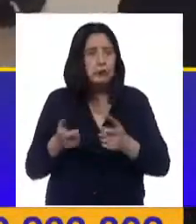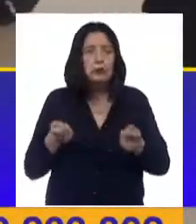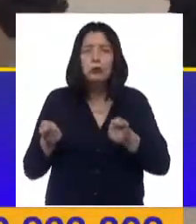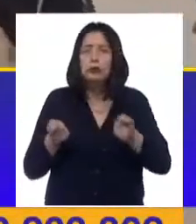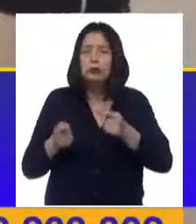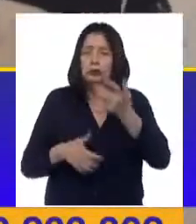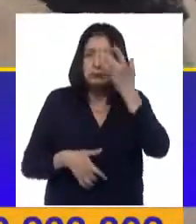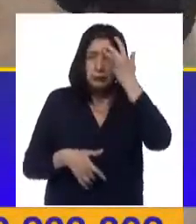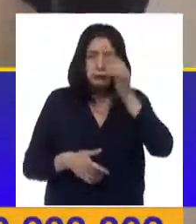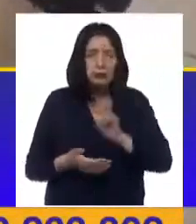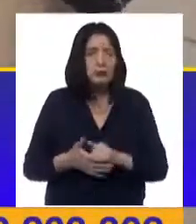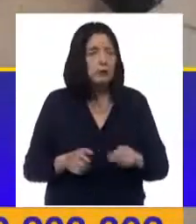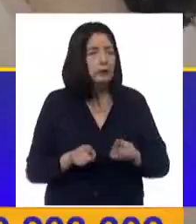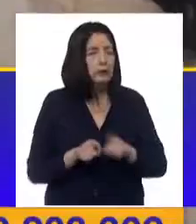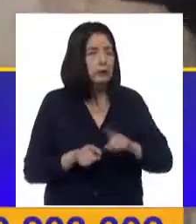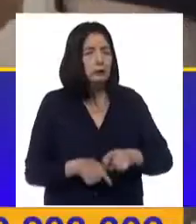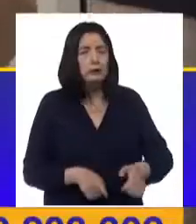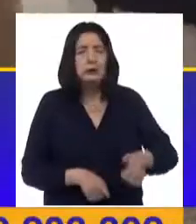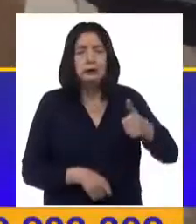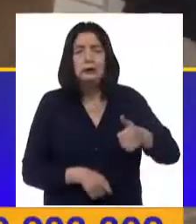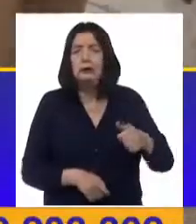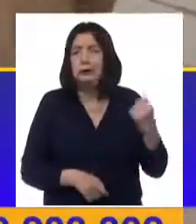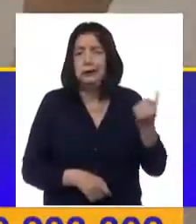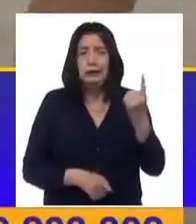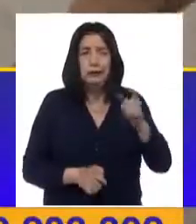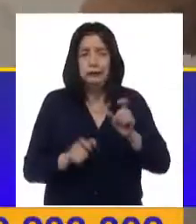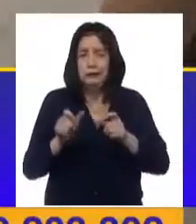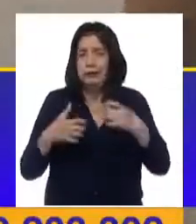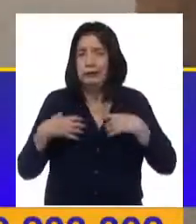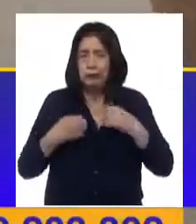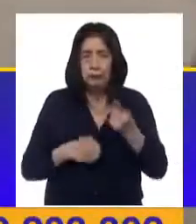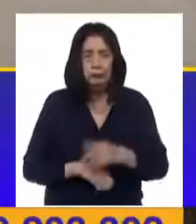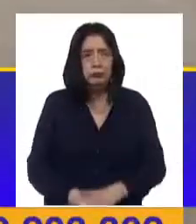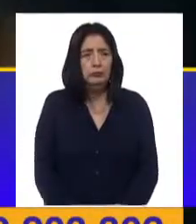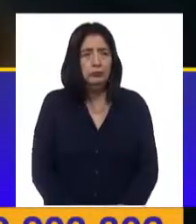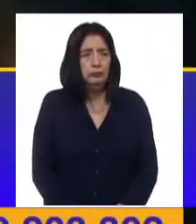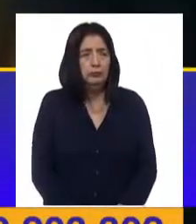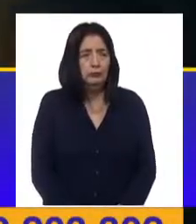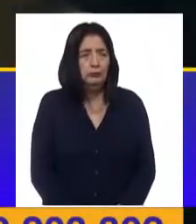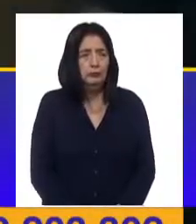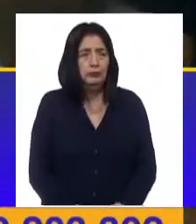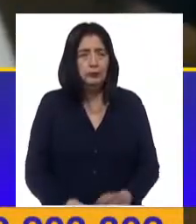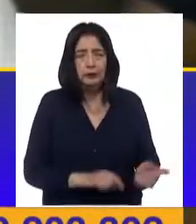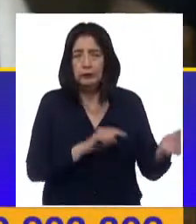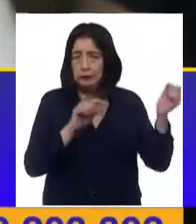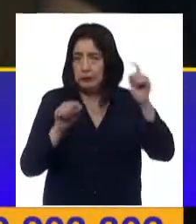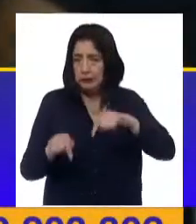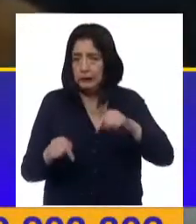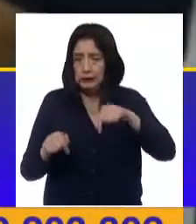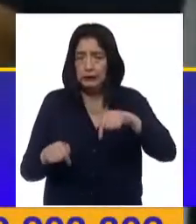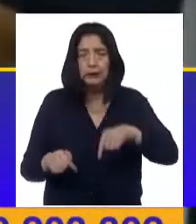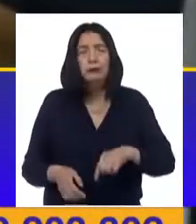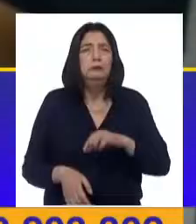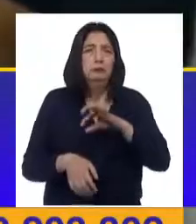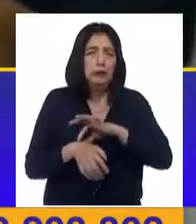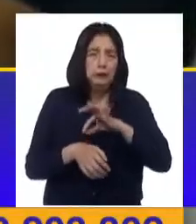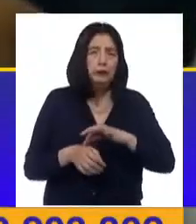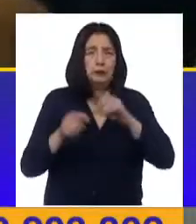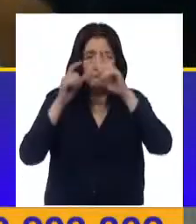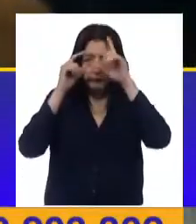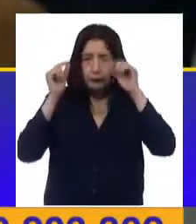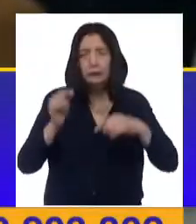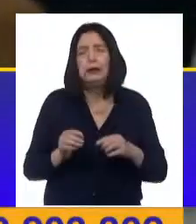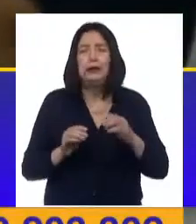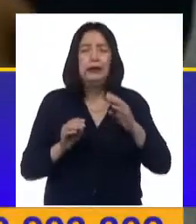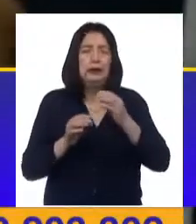de Enfermedades y de la Dirección General del Personal de la Salud. Están viniendo médicos, enfermeras,